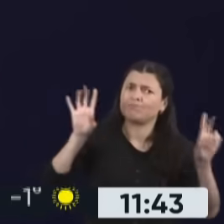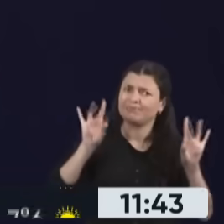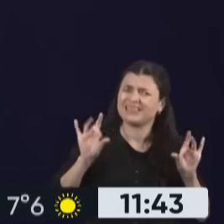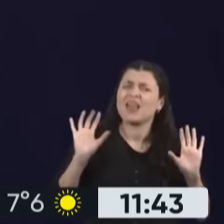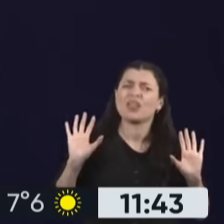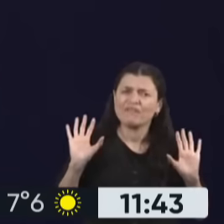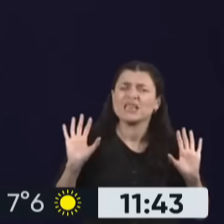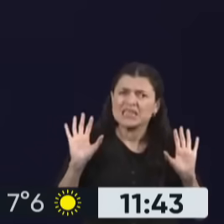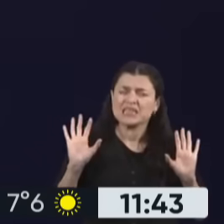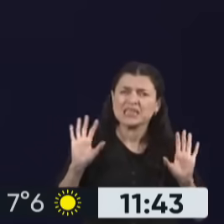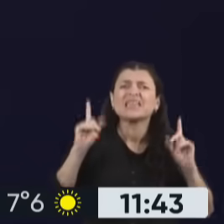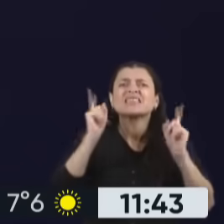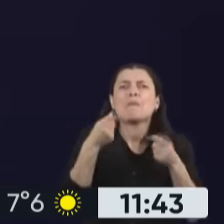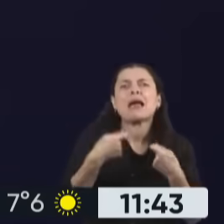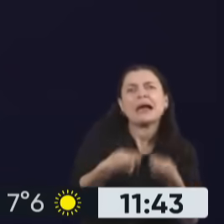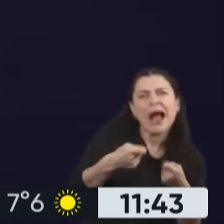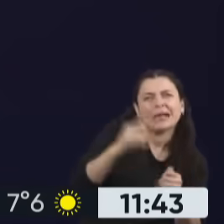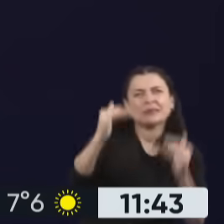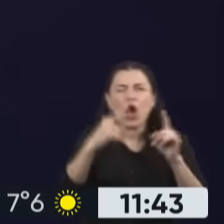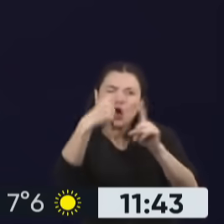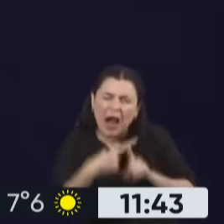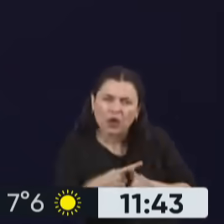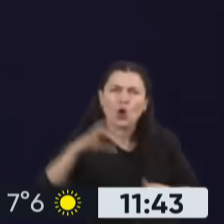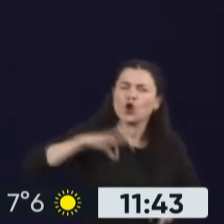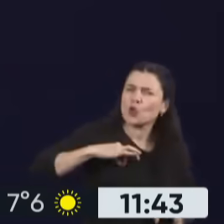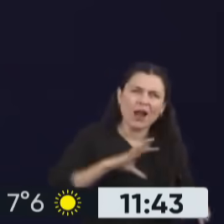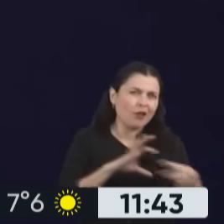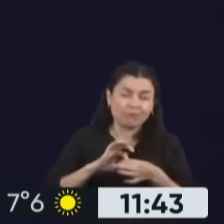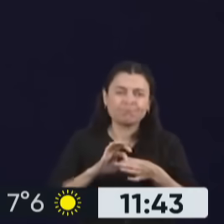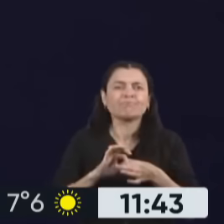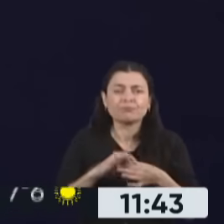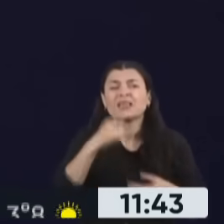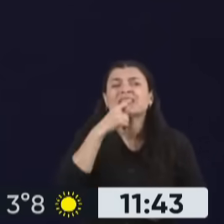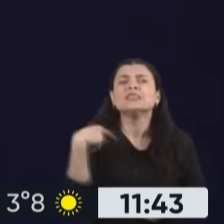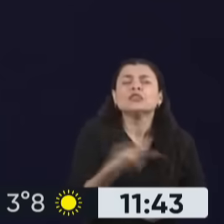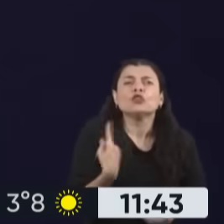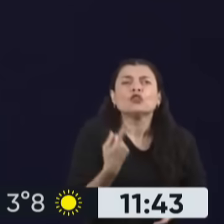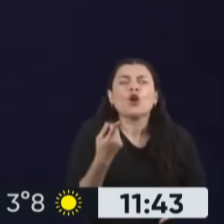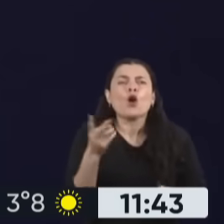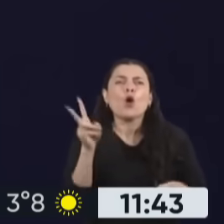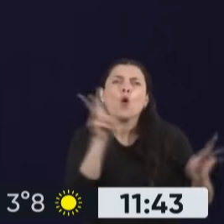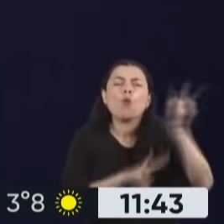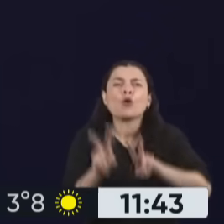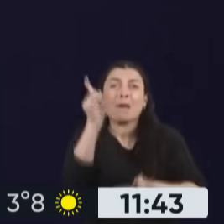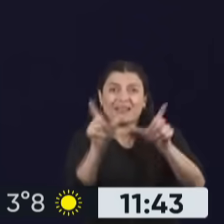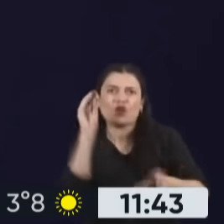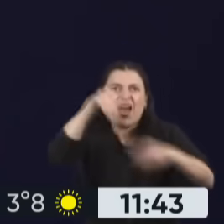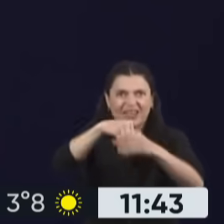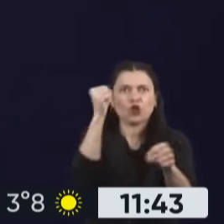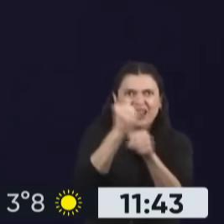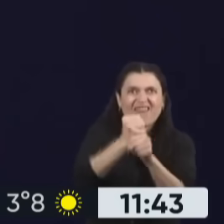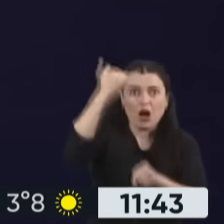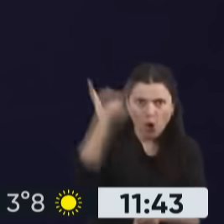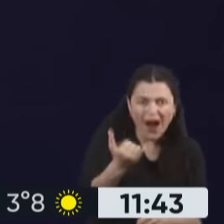salario rinda más. ¿Qué te quiero decir con esto? Que cuando uno habla de la tasa de participación en el mercado, que es básicamente